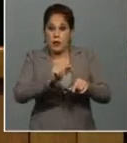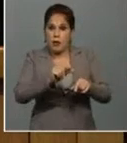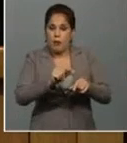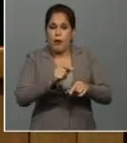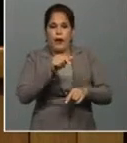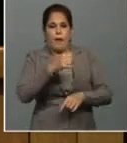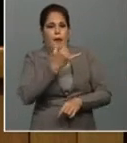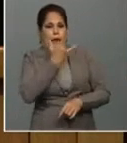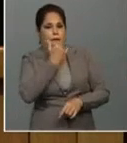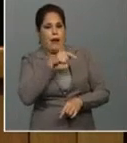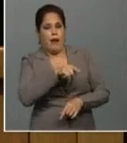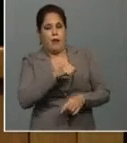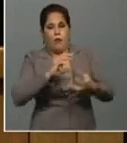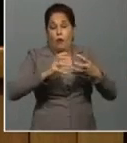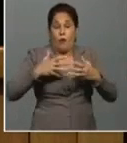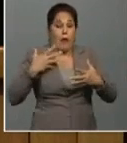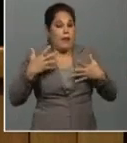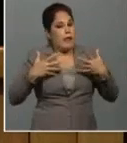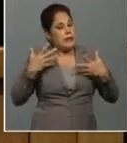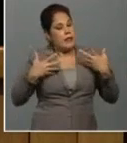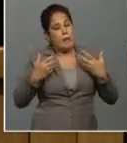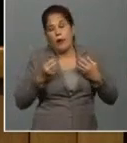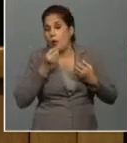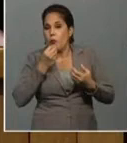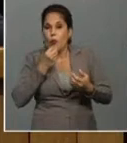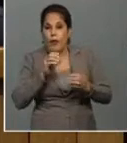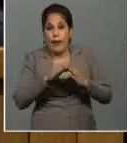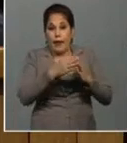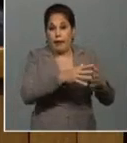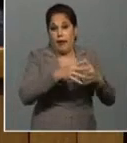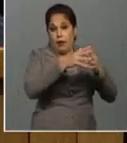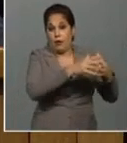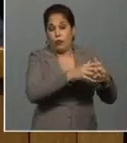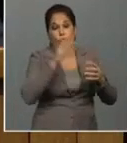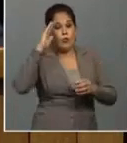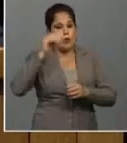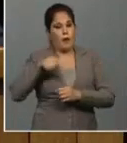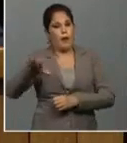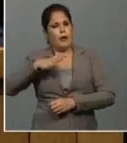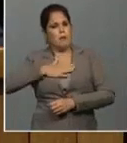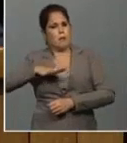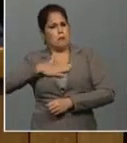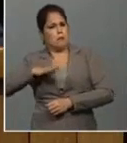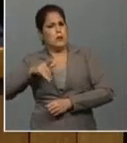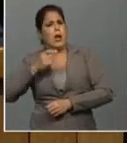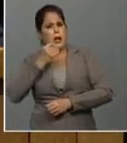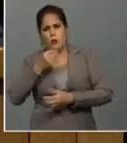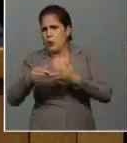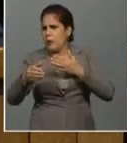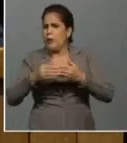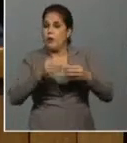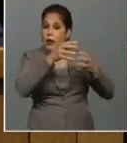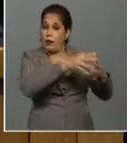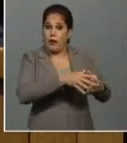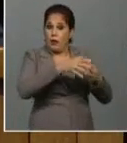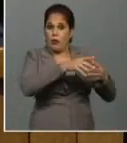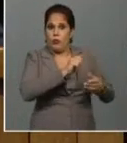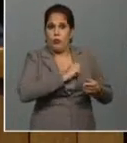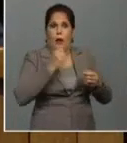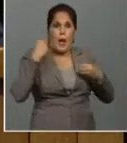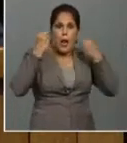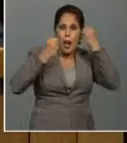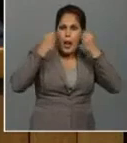frustración el desespero e impotencia del vecino del norte y de sus acólitos de los vendepatrias y anexionistas de